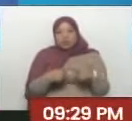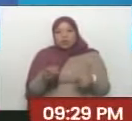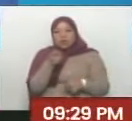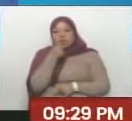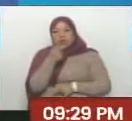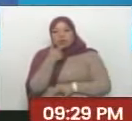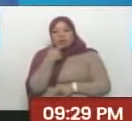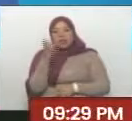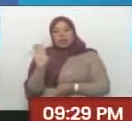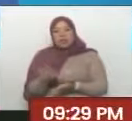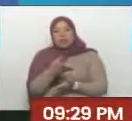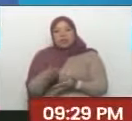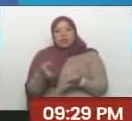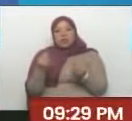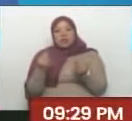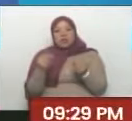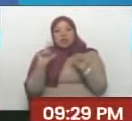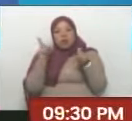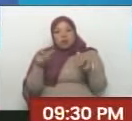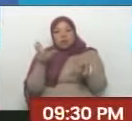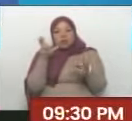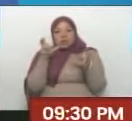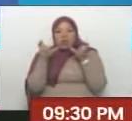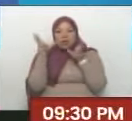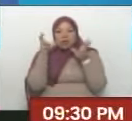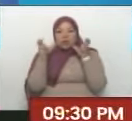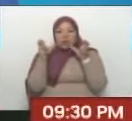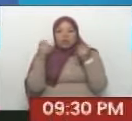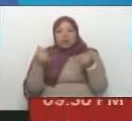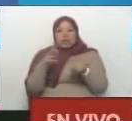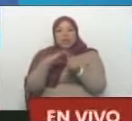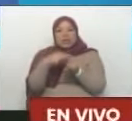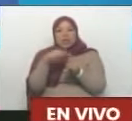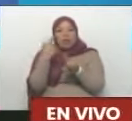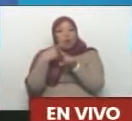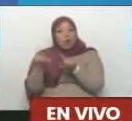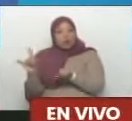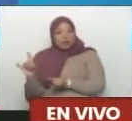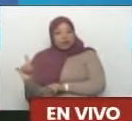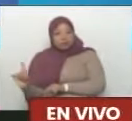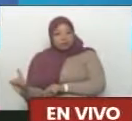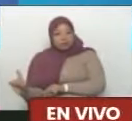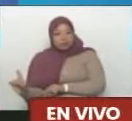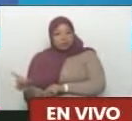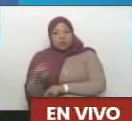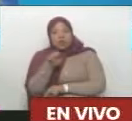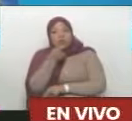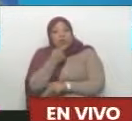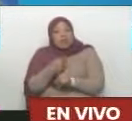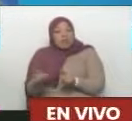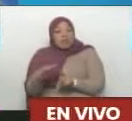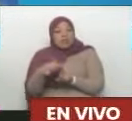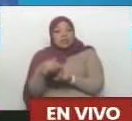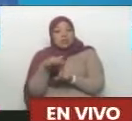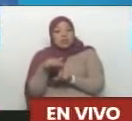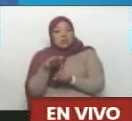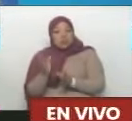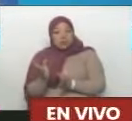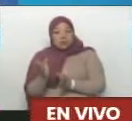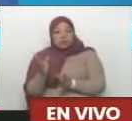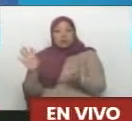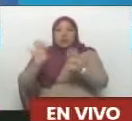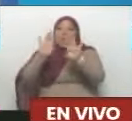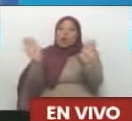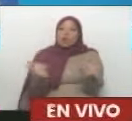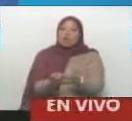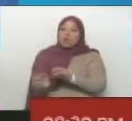tan bonitas las canciones que todo el mundo las empezaba a cantar. Hoy la realidad es otra. Hoy la realidad es otra. Hoy el